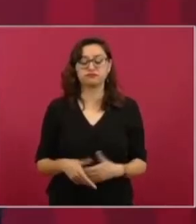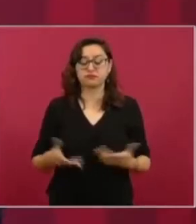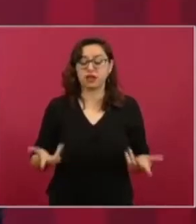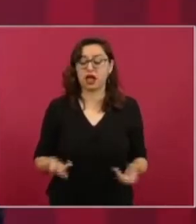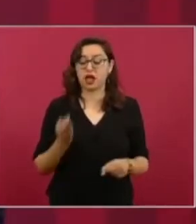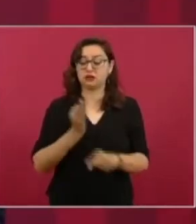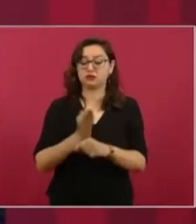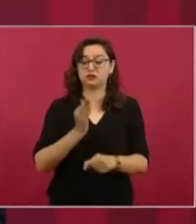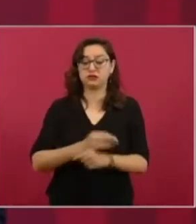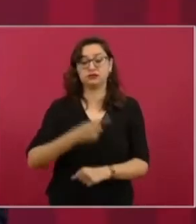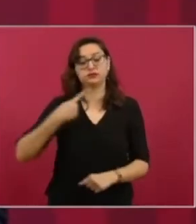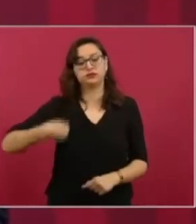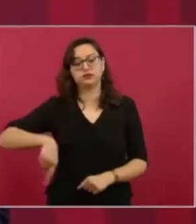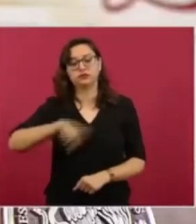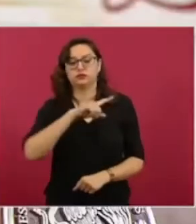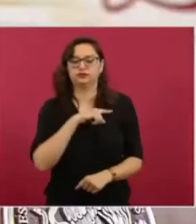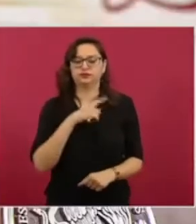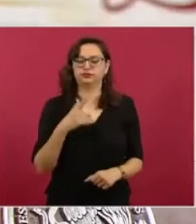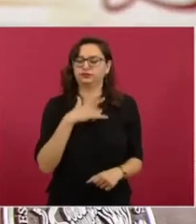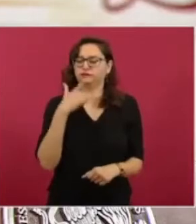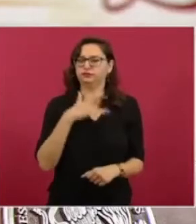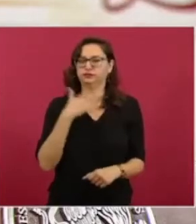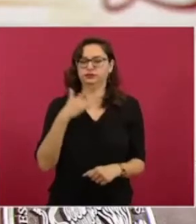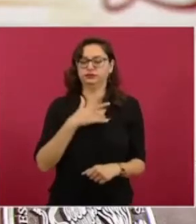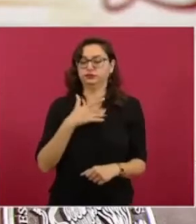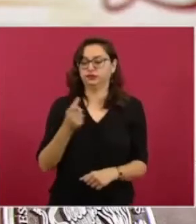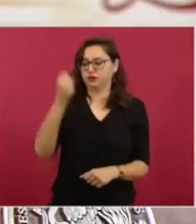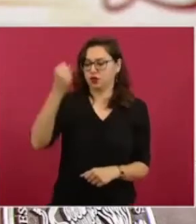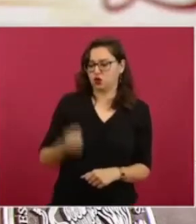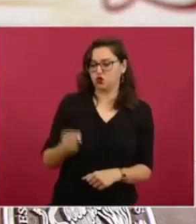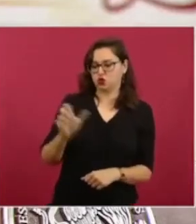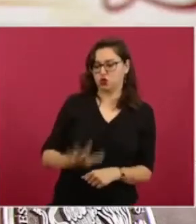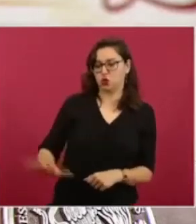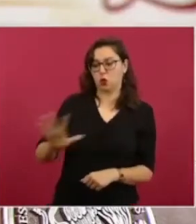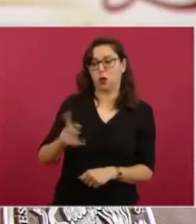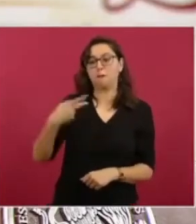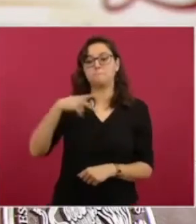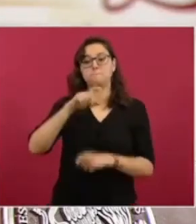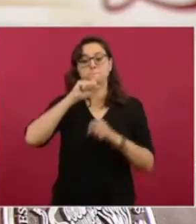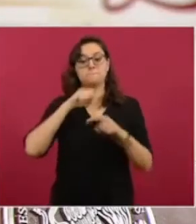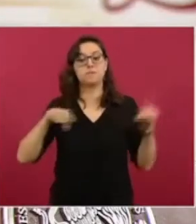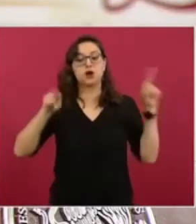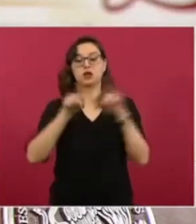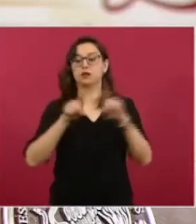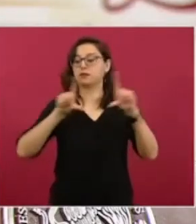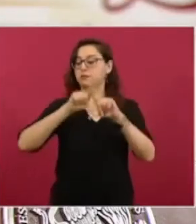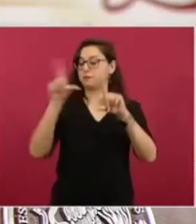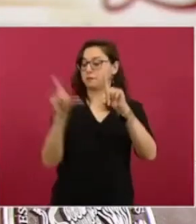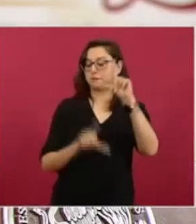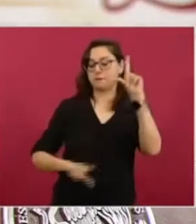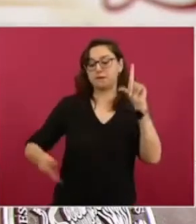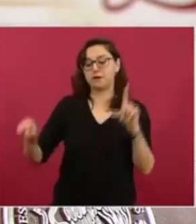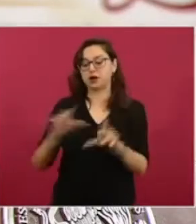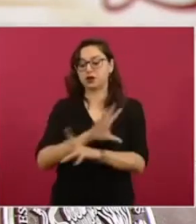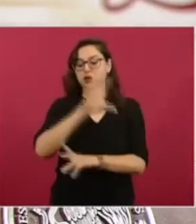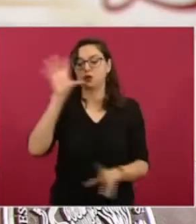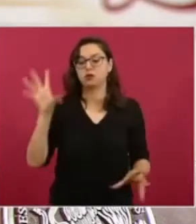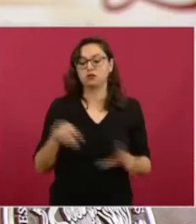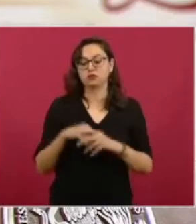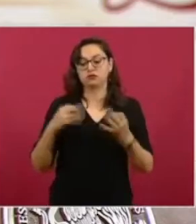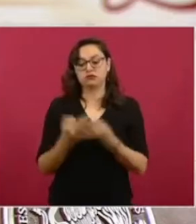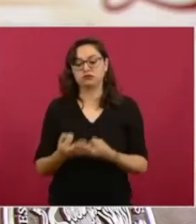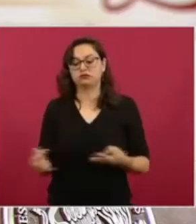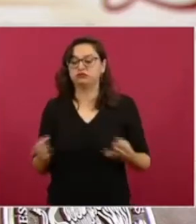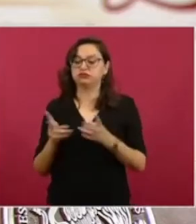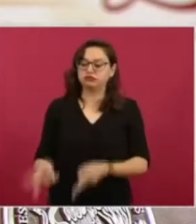sureste, sino en el país en general. Yo creo que la principal misión de este